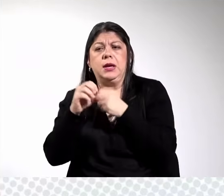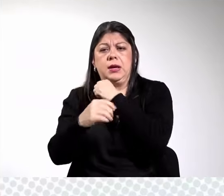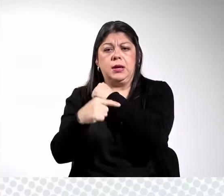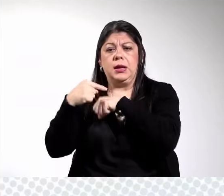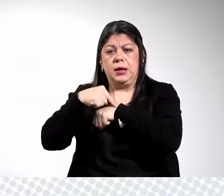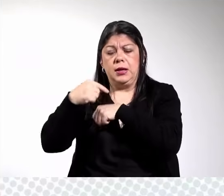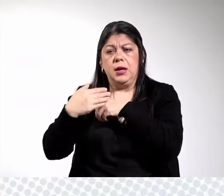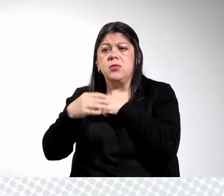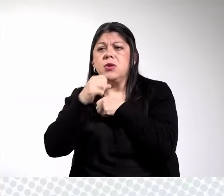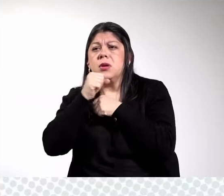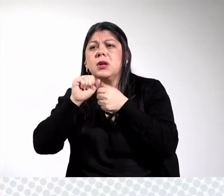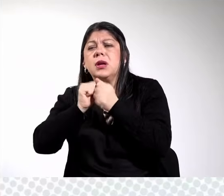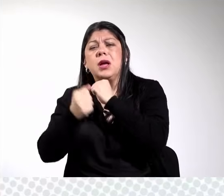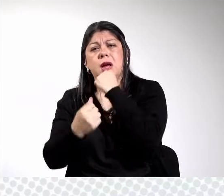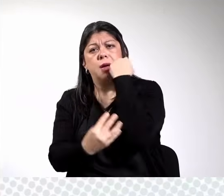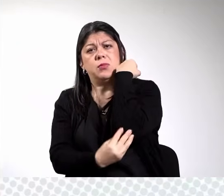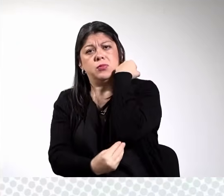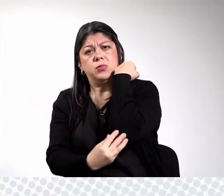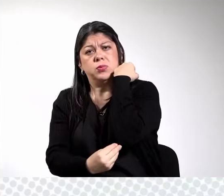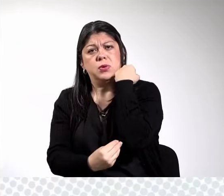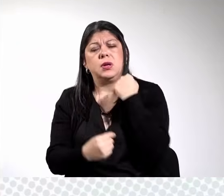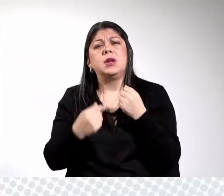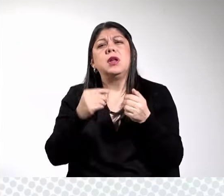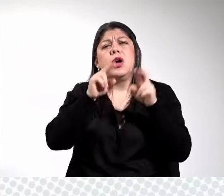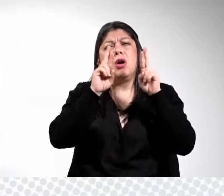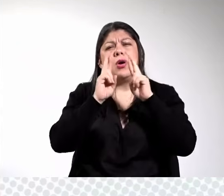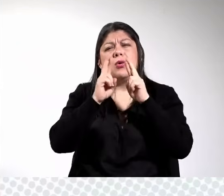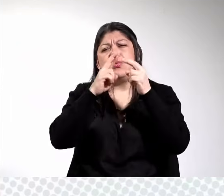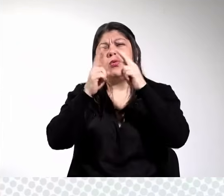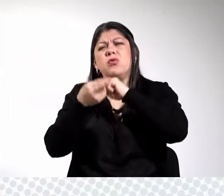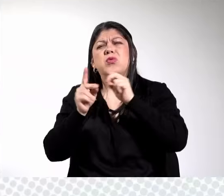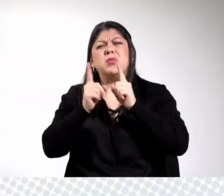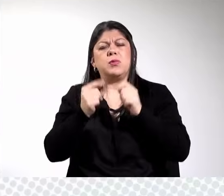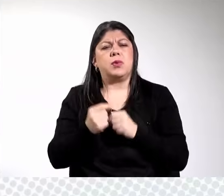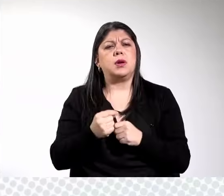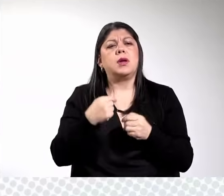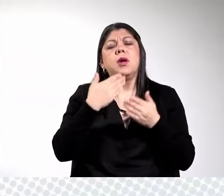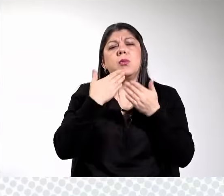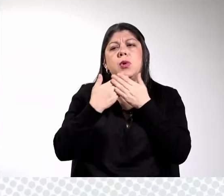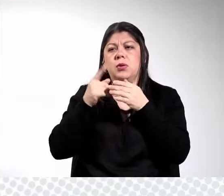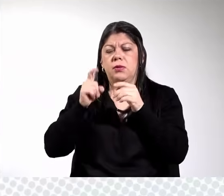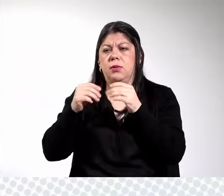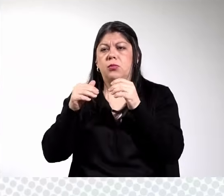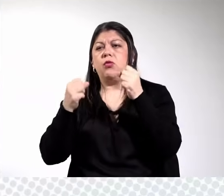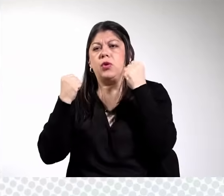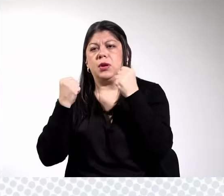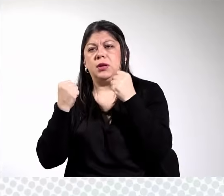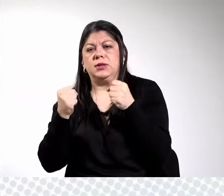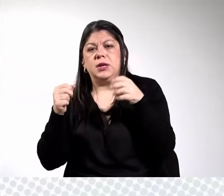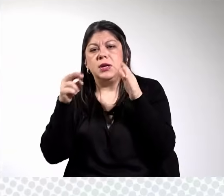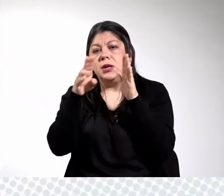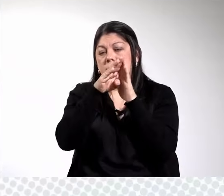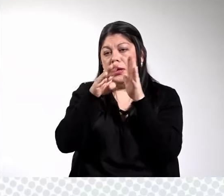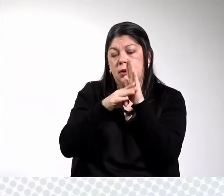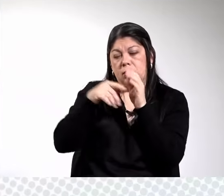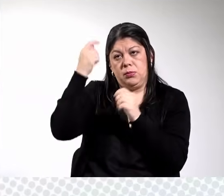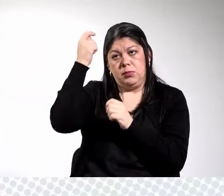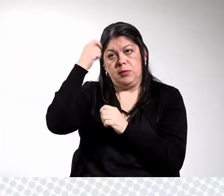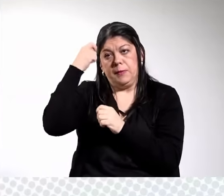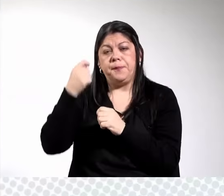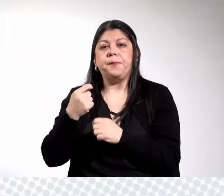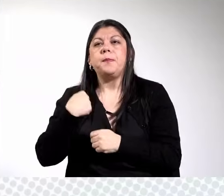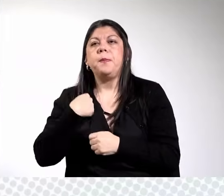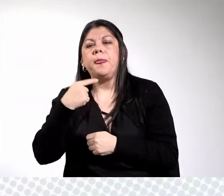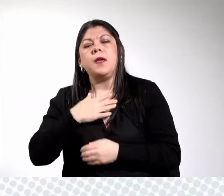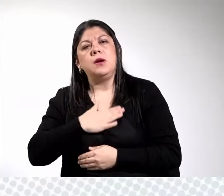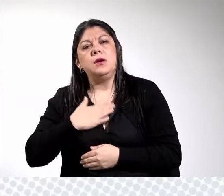en una etapa de pobreza? Bueno, lo primero es que tenemos que fortalecer desde luego los sistemas de pensiones. Lastimosamente, y yo lo digo